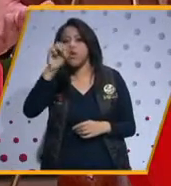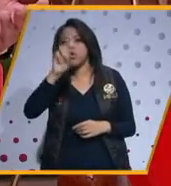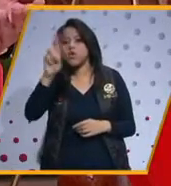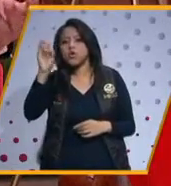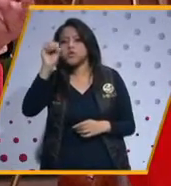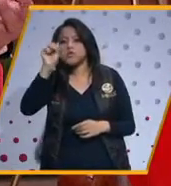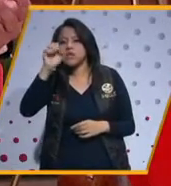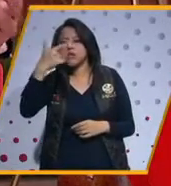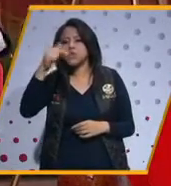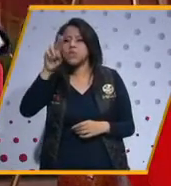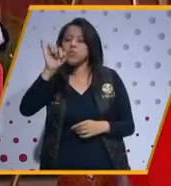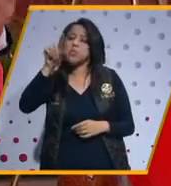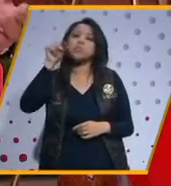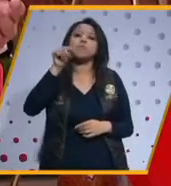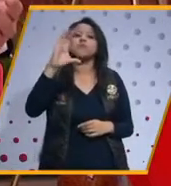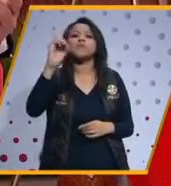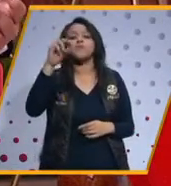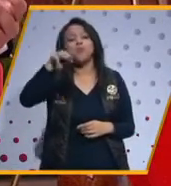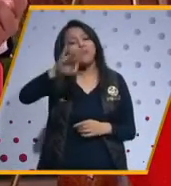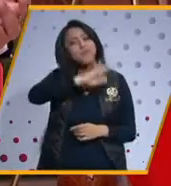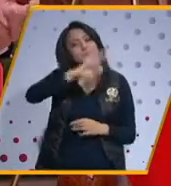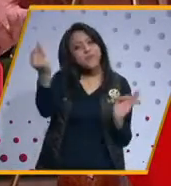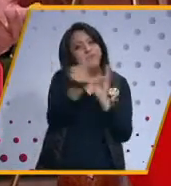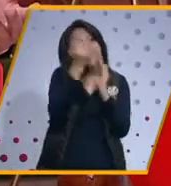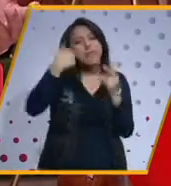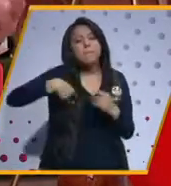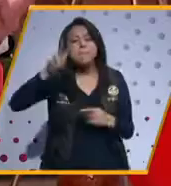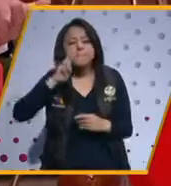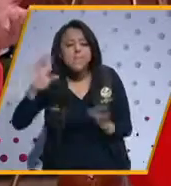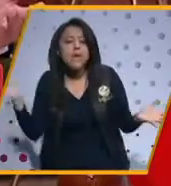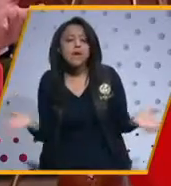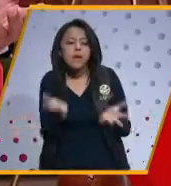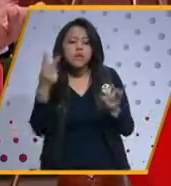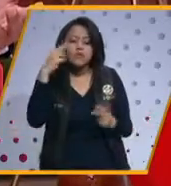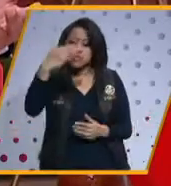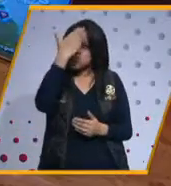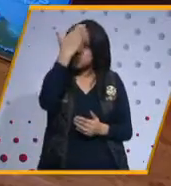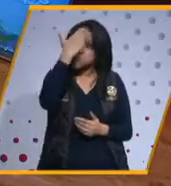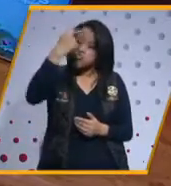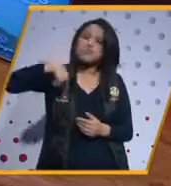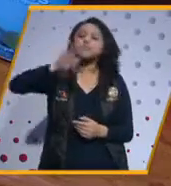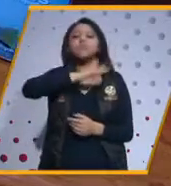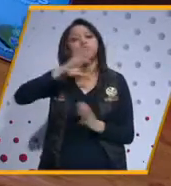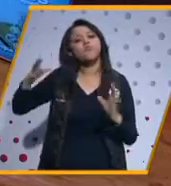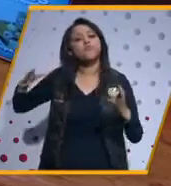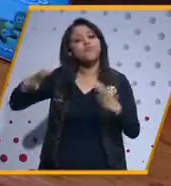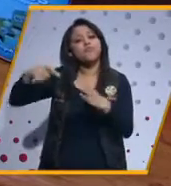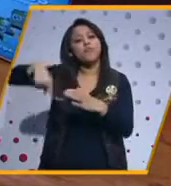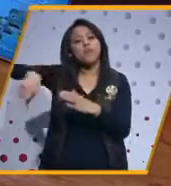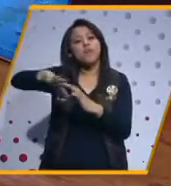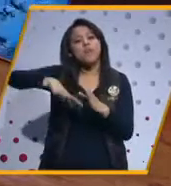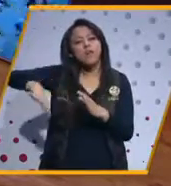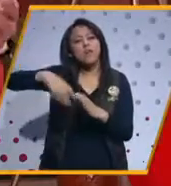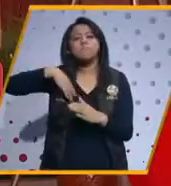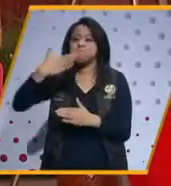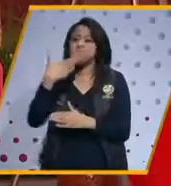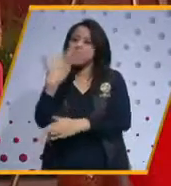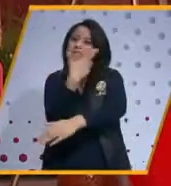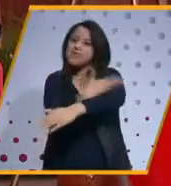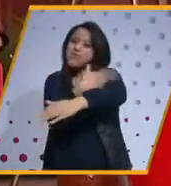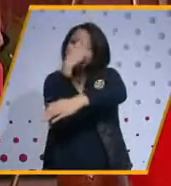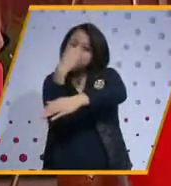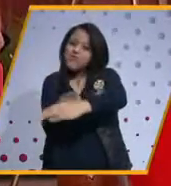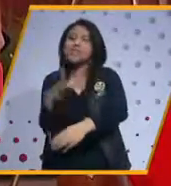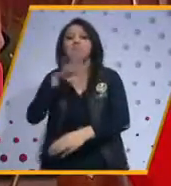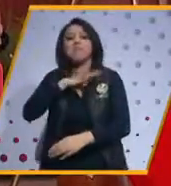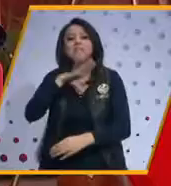momento, Jorge, que la gente se acerque, que conozca que el modelo de las cajas populares, Jorge, es un modelo de honestidad, por supuesto,